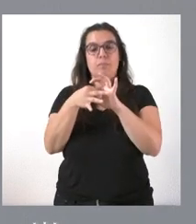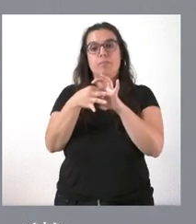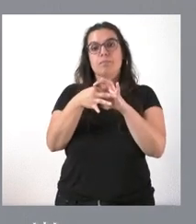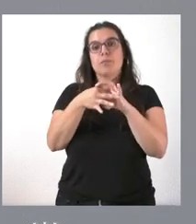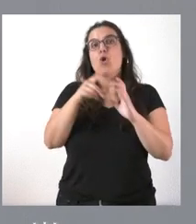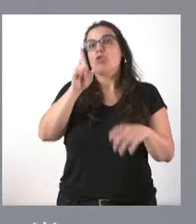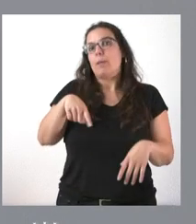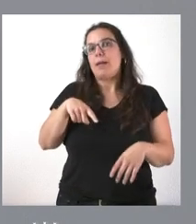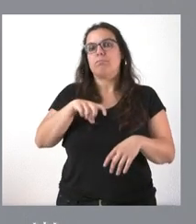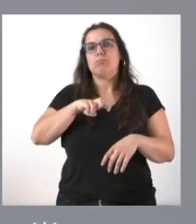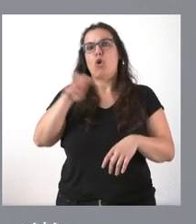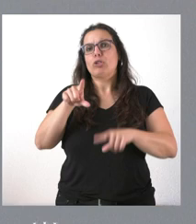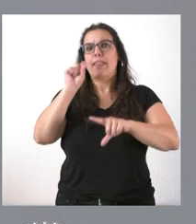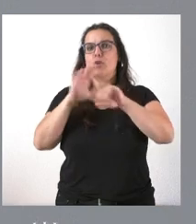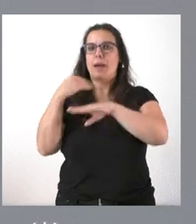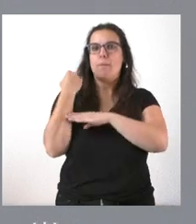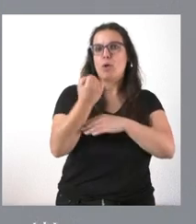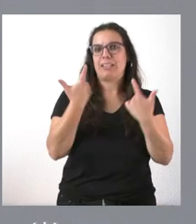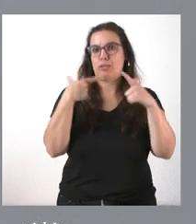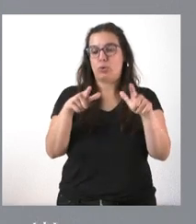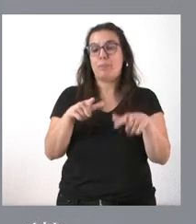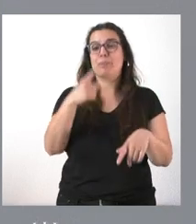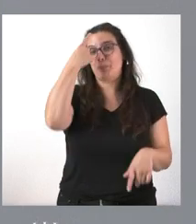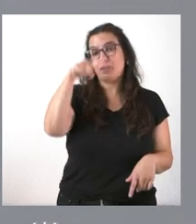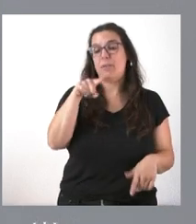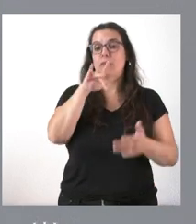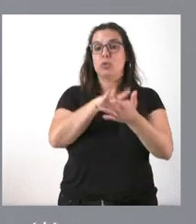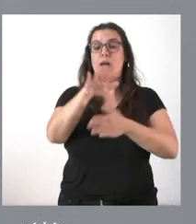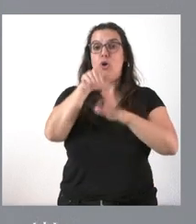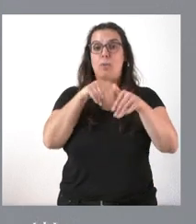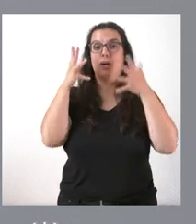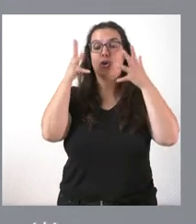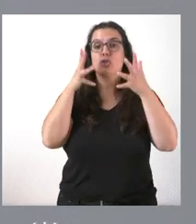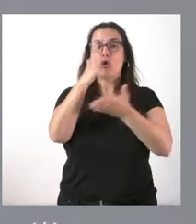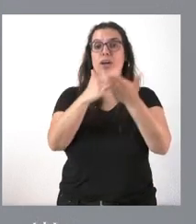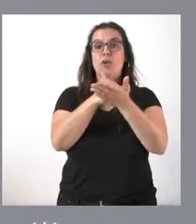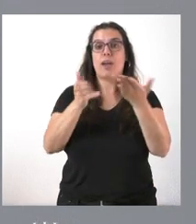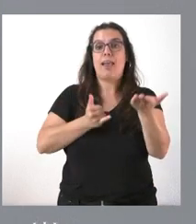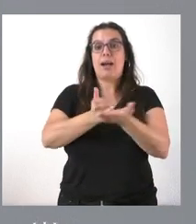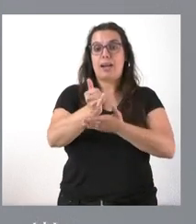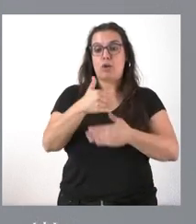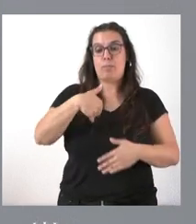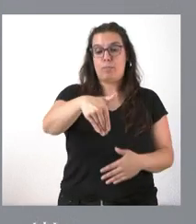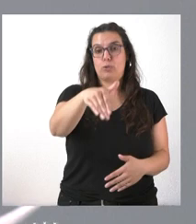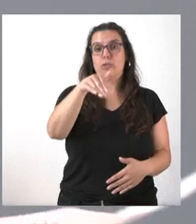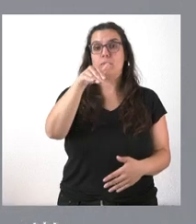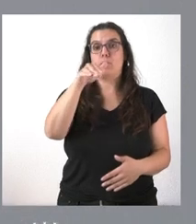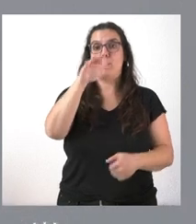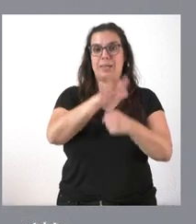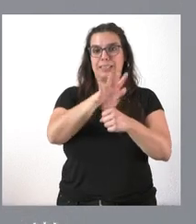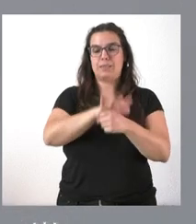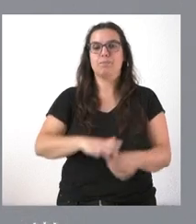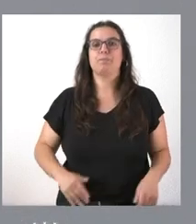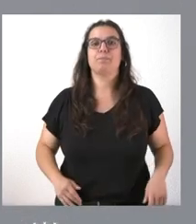de apoyo al sector Agrario saben ustedes que se celebraron la del Consejo regional Agrario el próximo martes